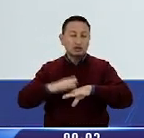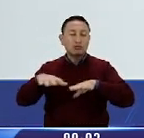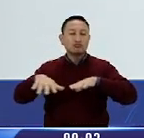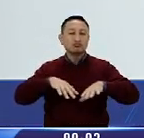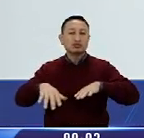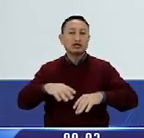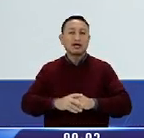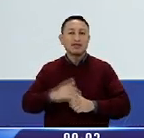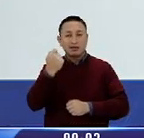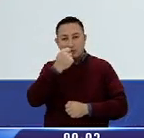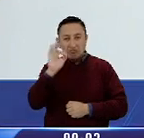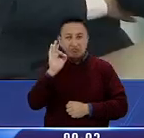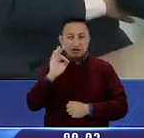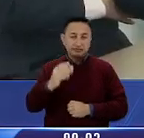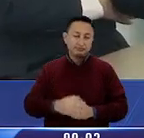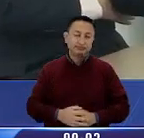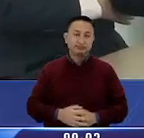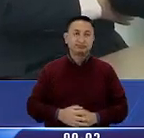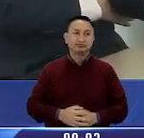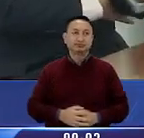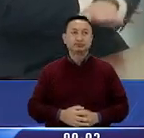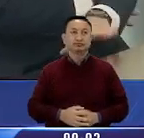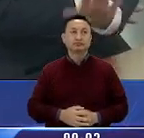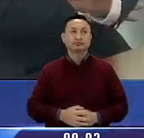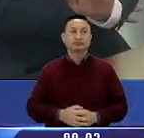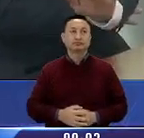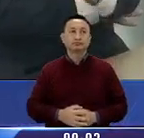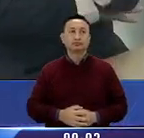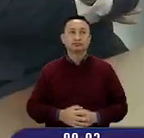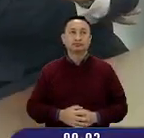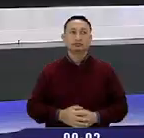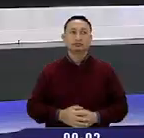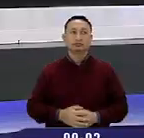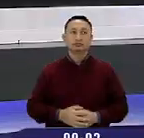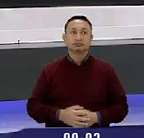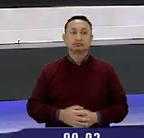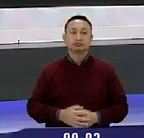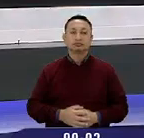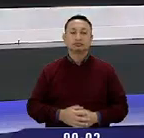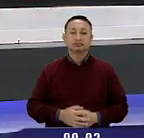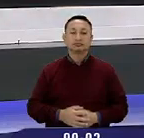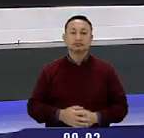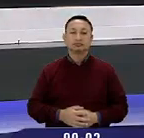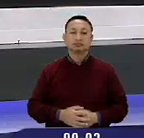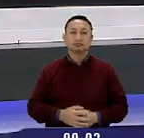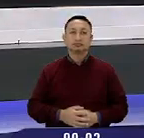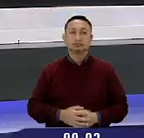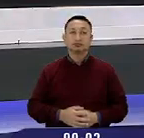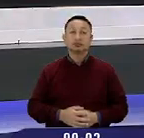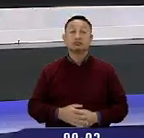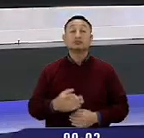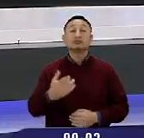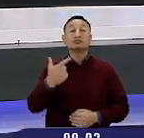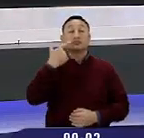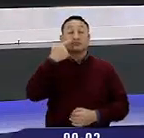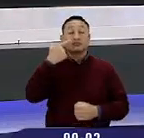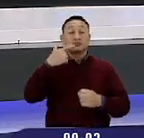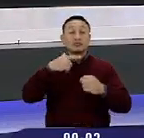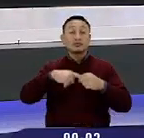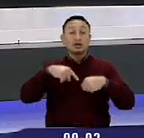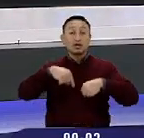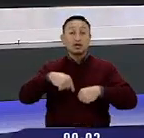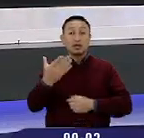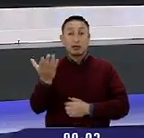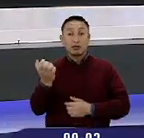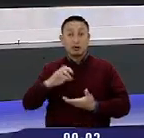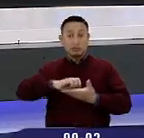actividades ilícitas, informó Álvaro Terán. Y la eliminación de los subsidios a las gasolinas Extra